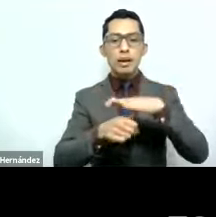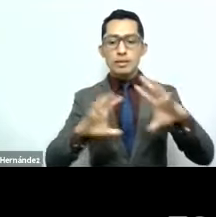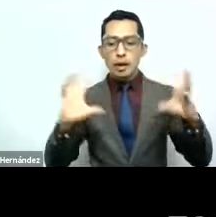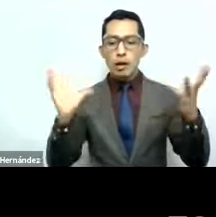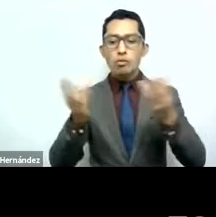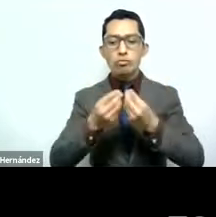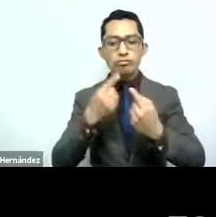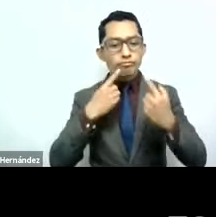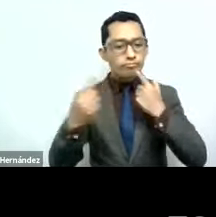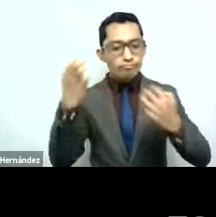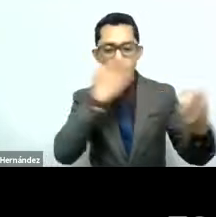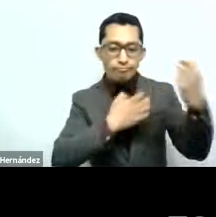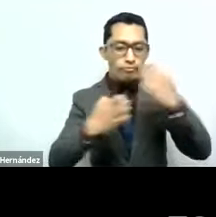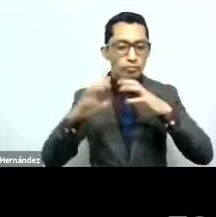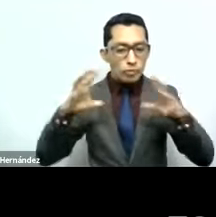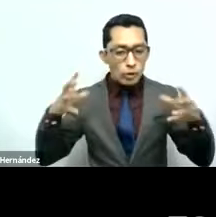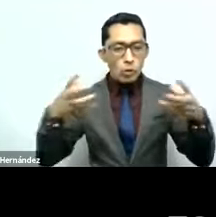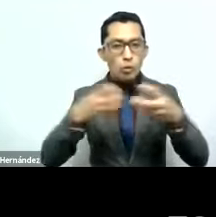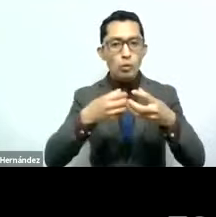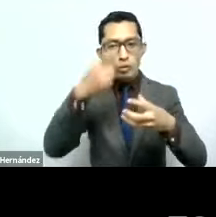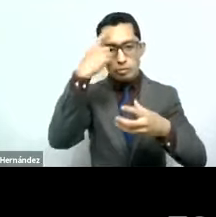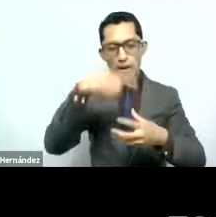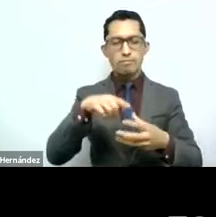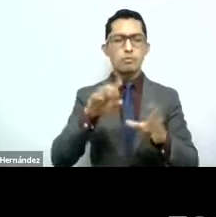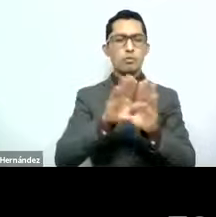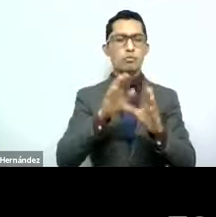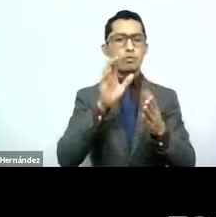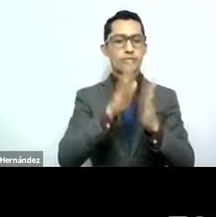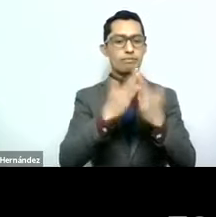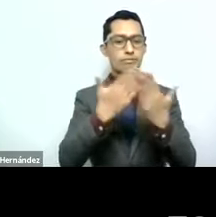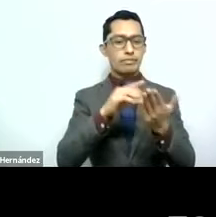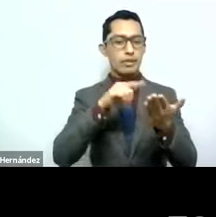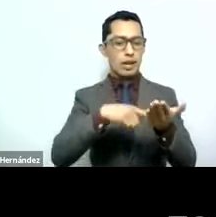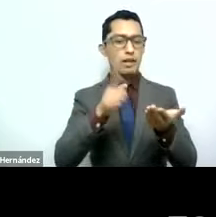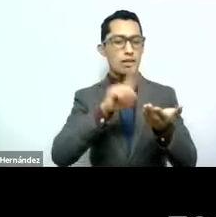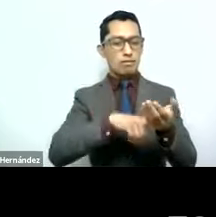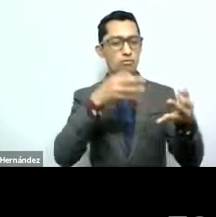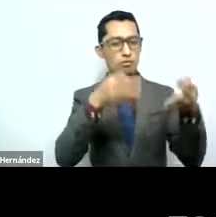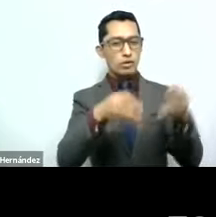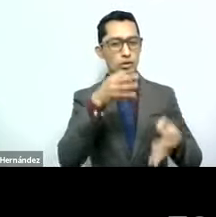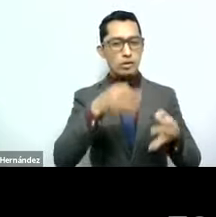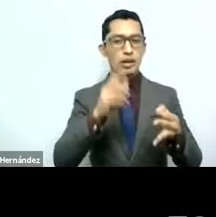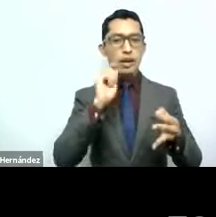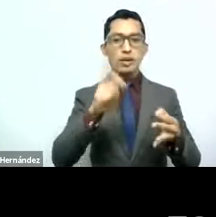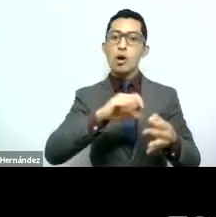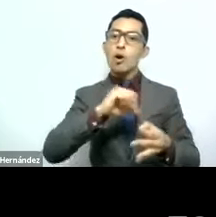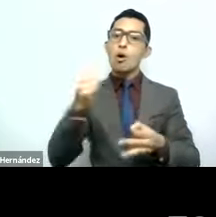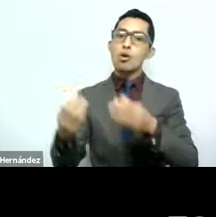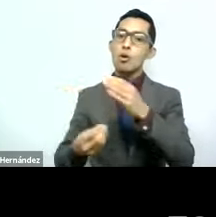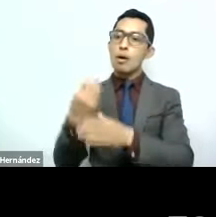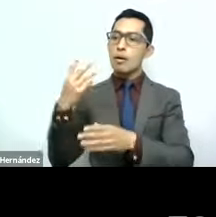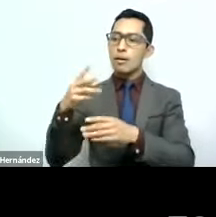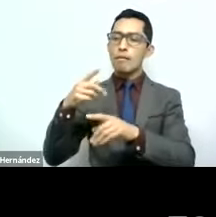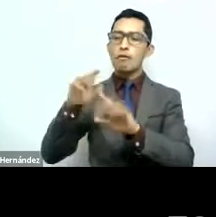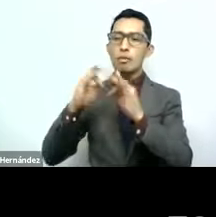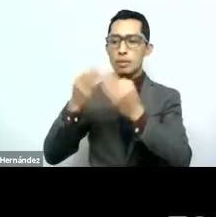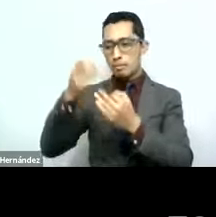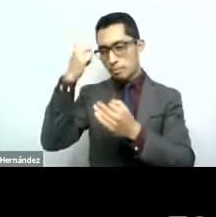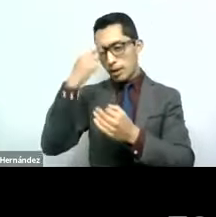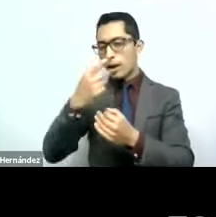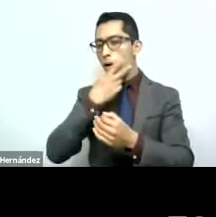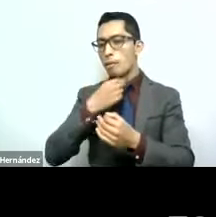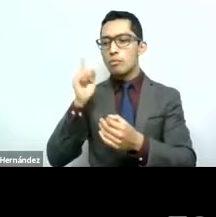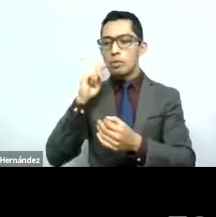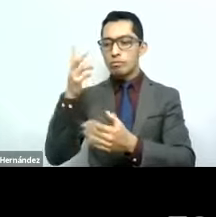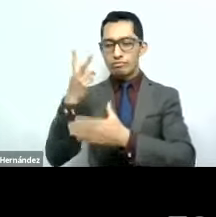análisis que justo pueda contrastar este cuaderno de jurisprudencia con el nuevo protocolo para juzgar con perspectiva de género,